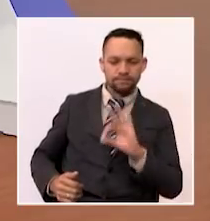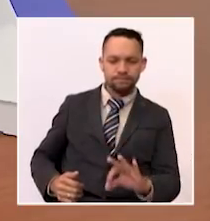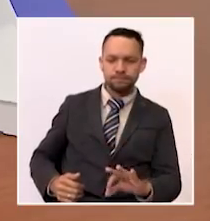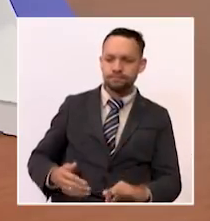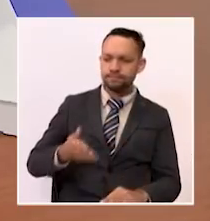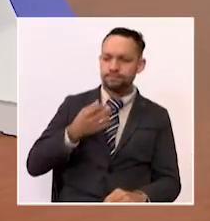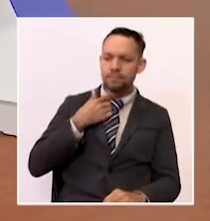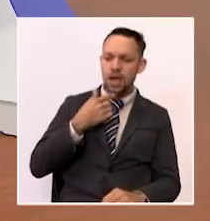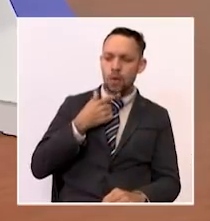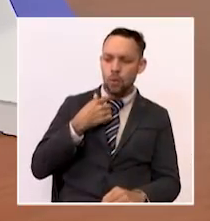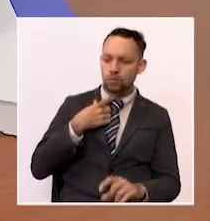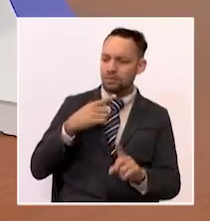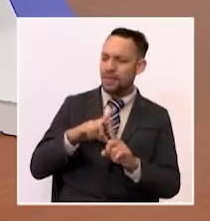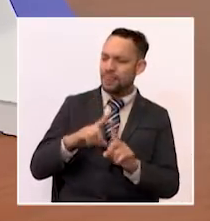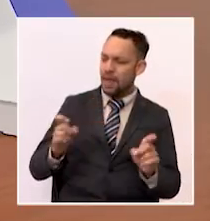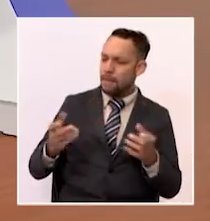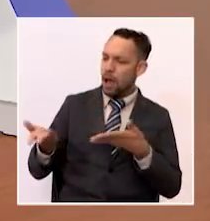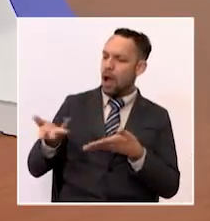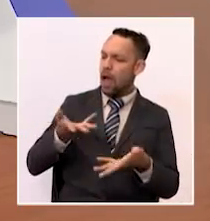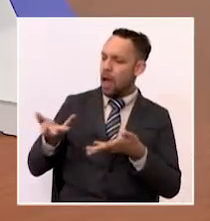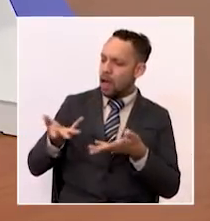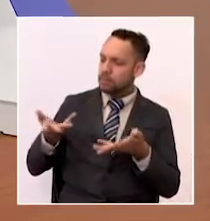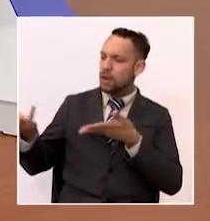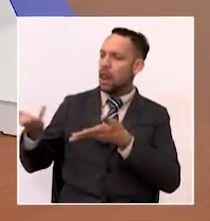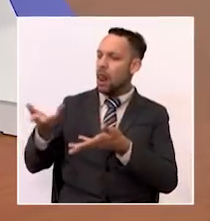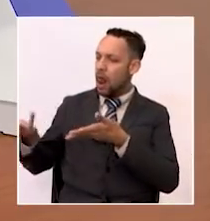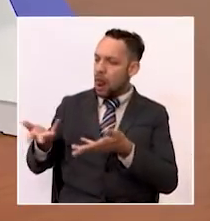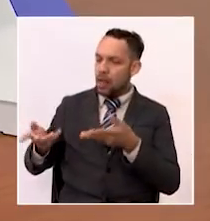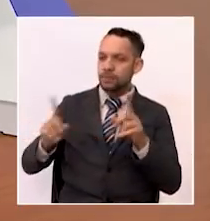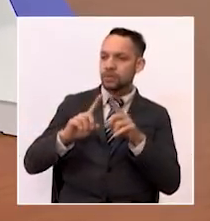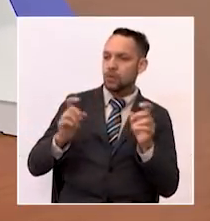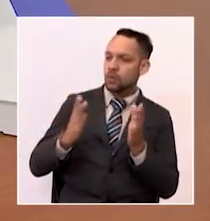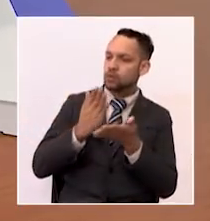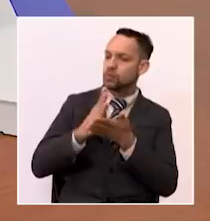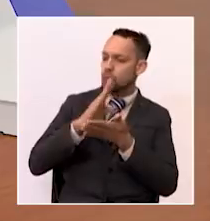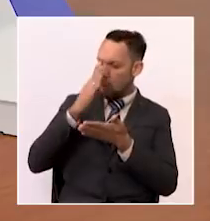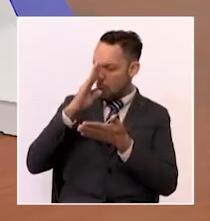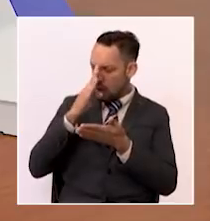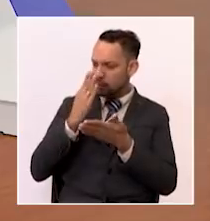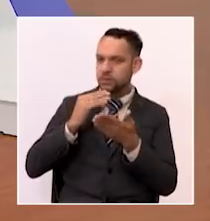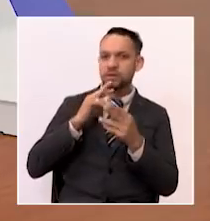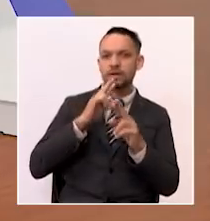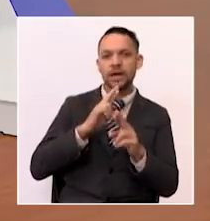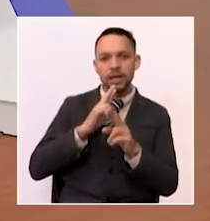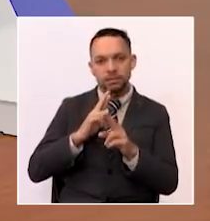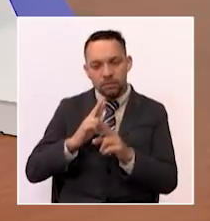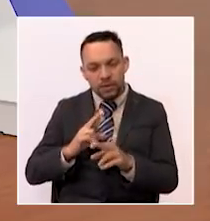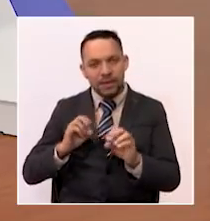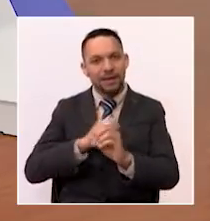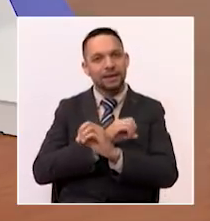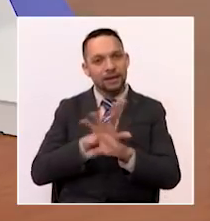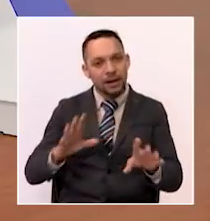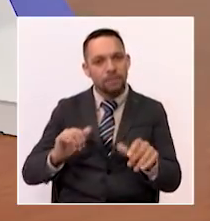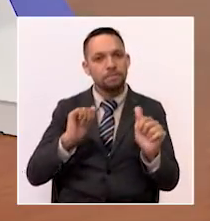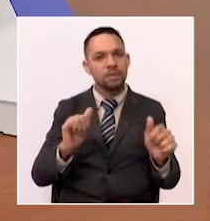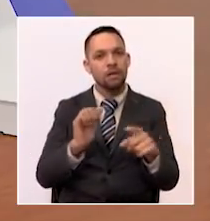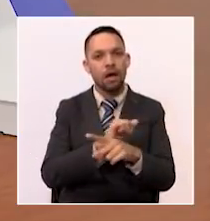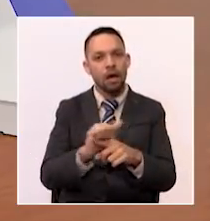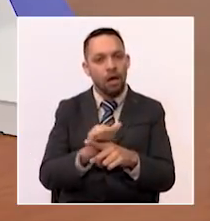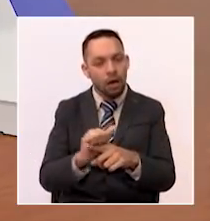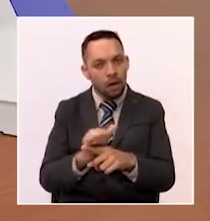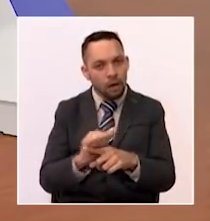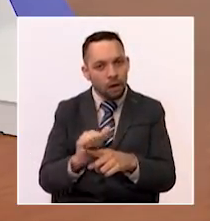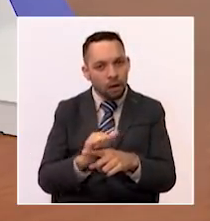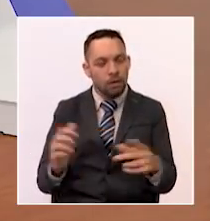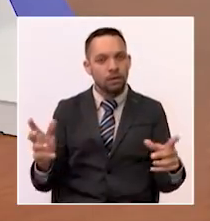Muchas gracias. Resolviendo tantas dudas acerca de las personas, es muy importante que ustedes pongan esto en práctica, porque hemos